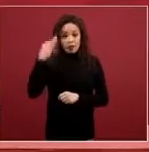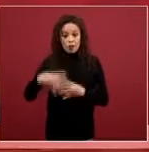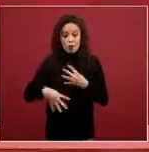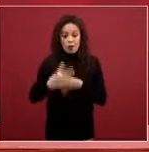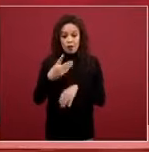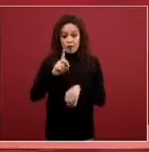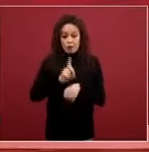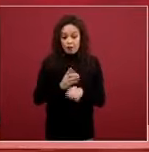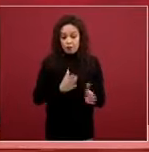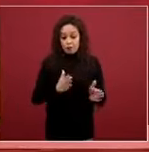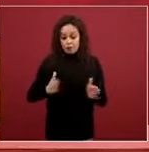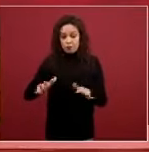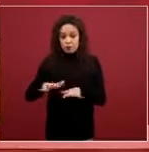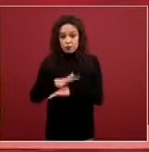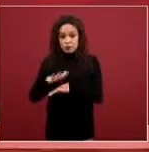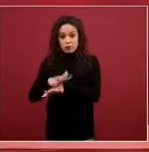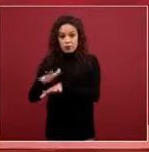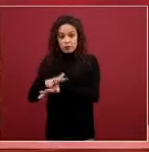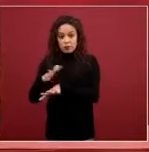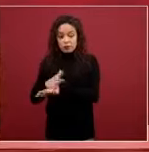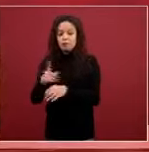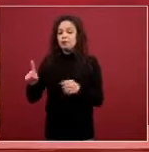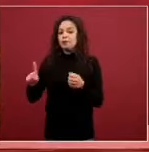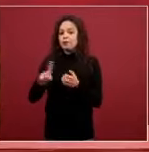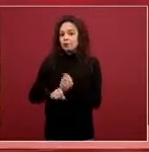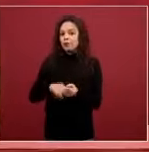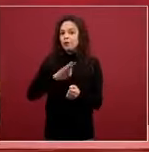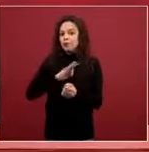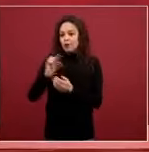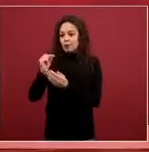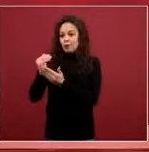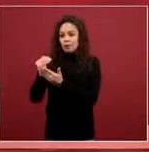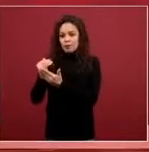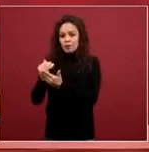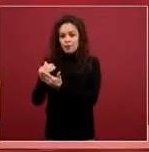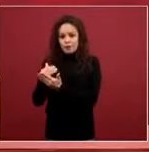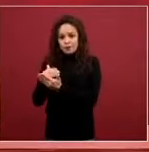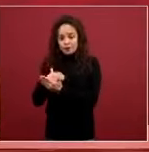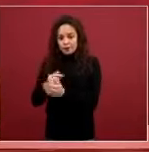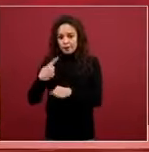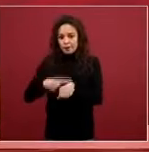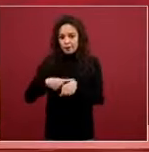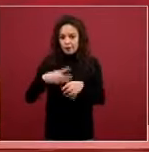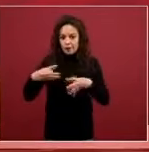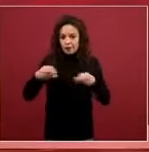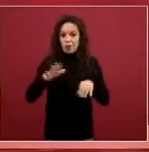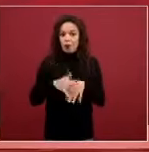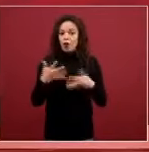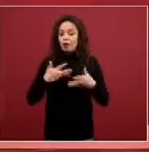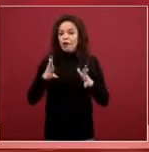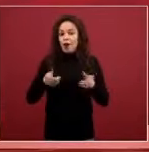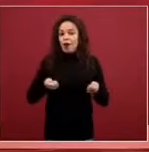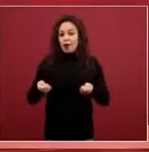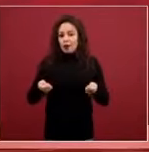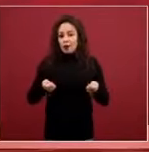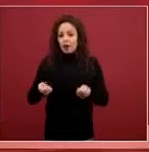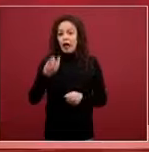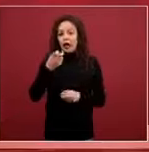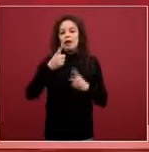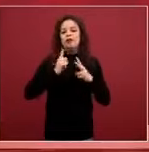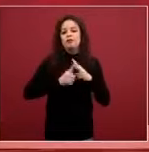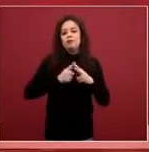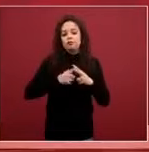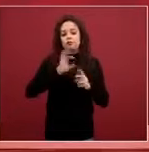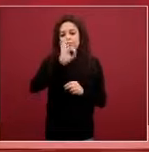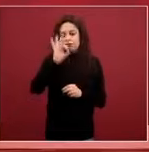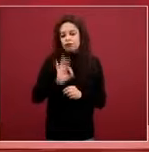en el tiempo y empiezo a tener menos casos o empiezo a controlar la transmisión, entonces la tasa va a ir disminuyendo, a diferencia de la otra tasa